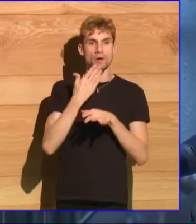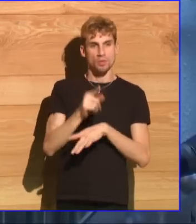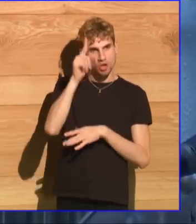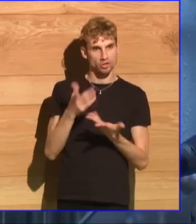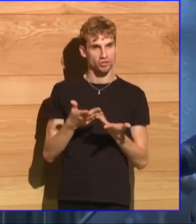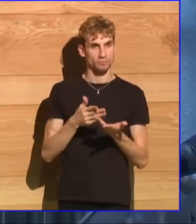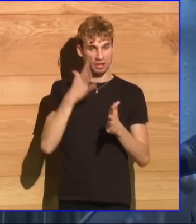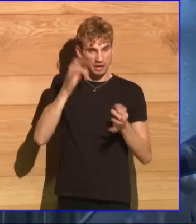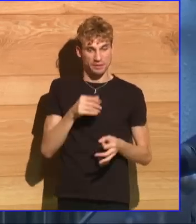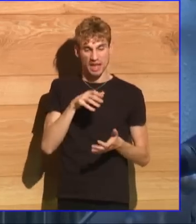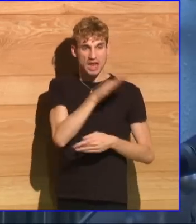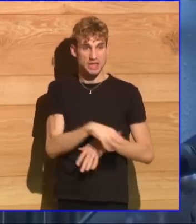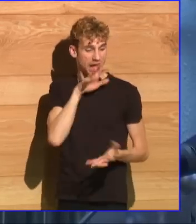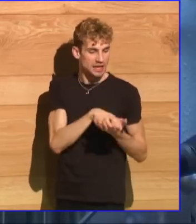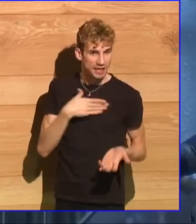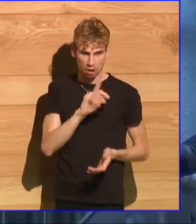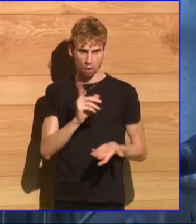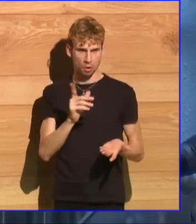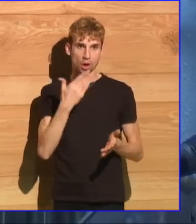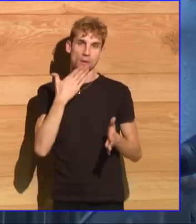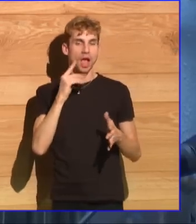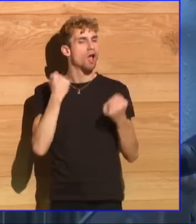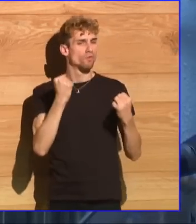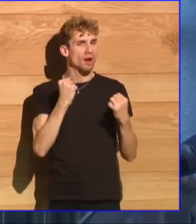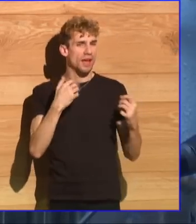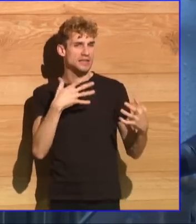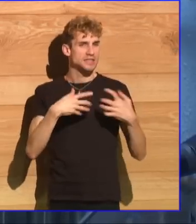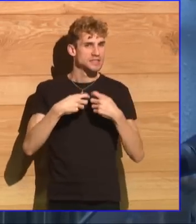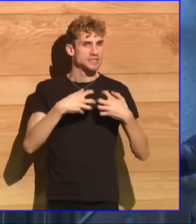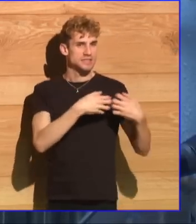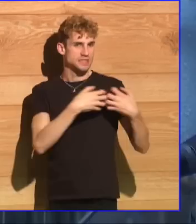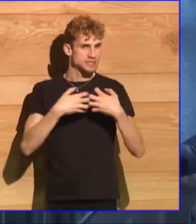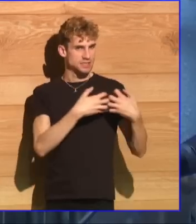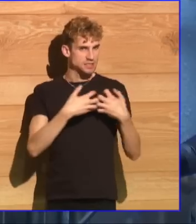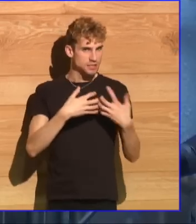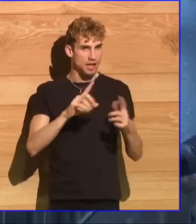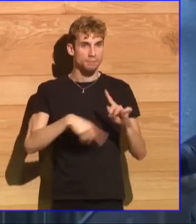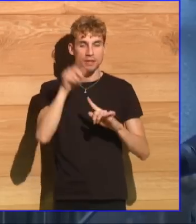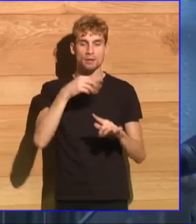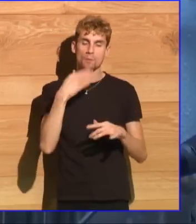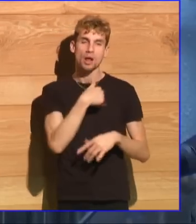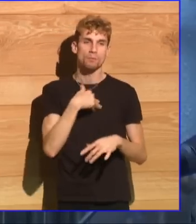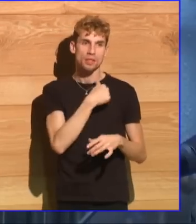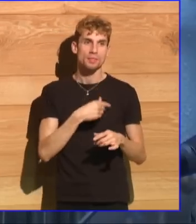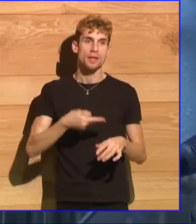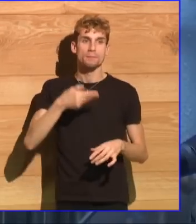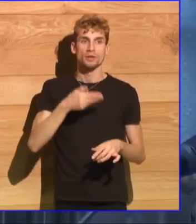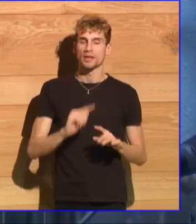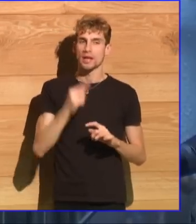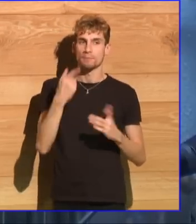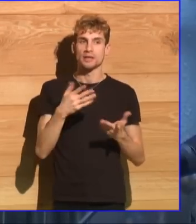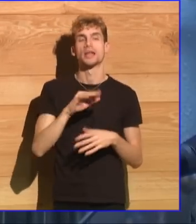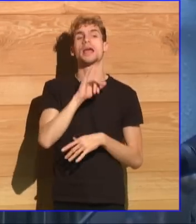ahí fuerzas muy complejas entrando en juego. Y luego, sobre todo, porque incidía mucho el personaje más importante de la novela, que es Ian